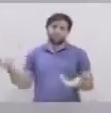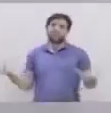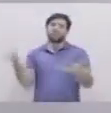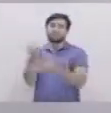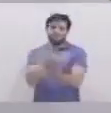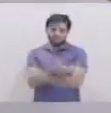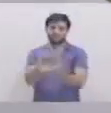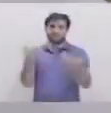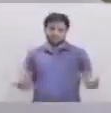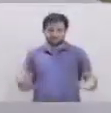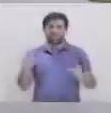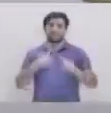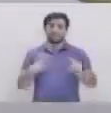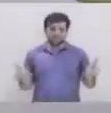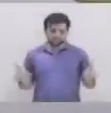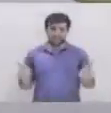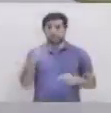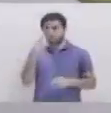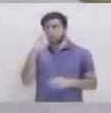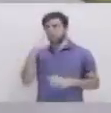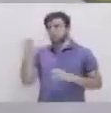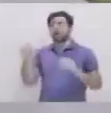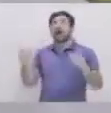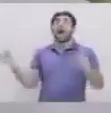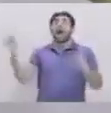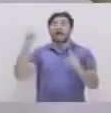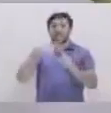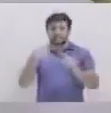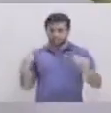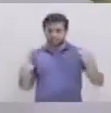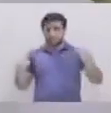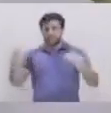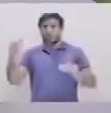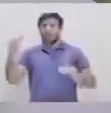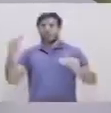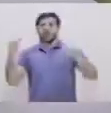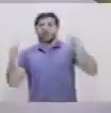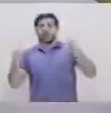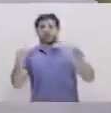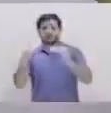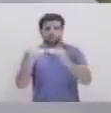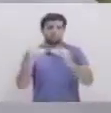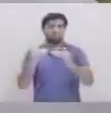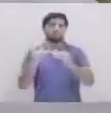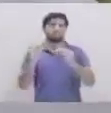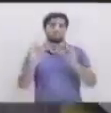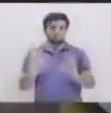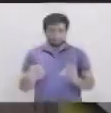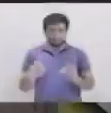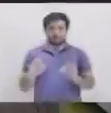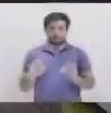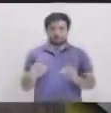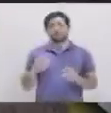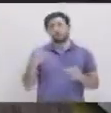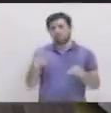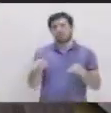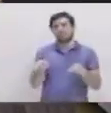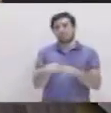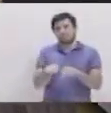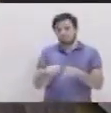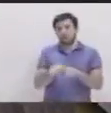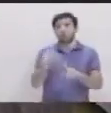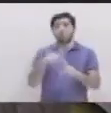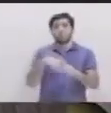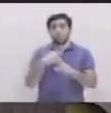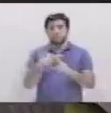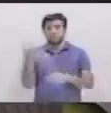el otro lo va a absorber, de tal manera que puedan encontrarse en un punto medio. Ese es el equilibrio térmico. El equilibrio térmico se da siempre y